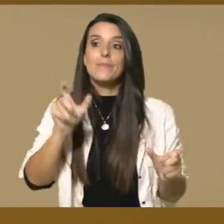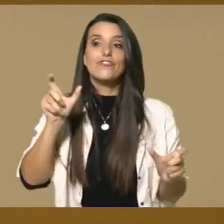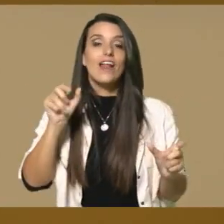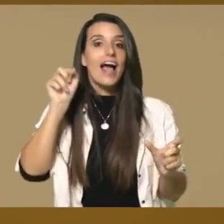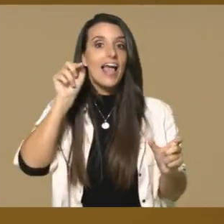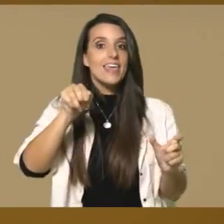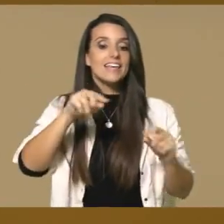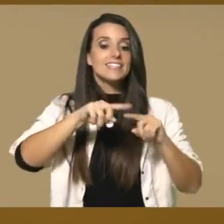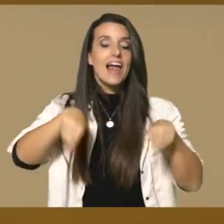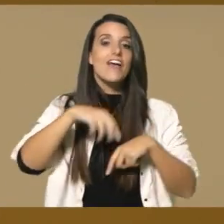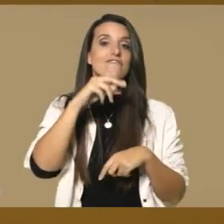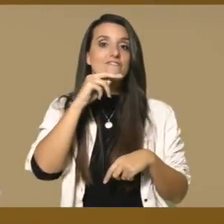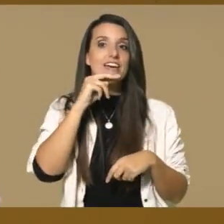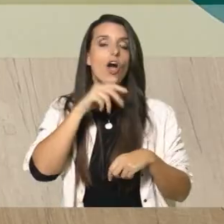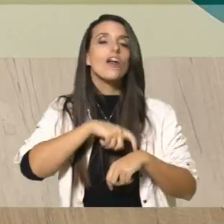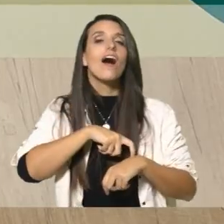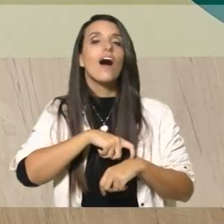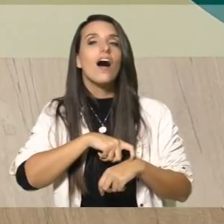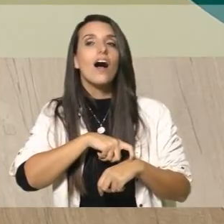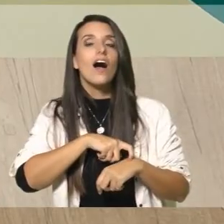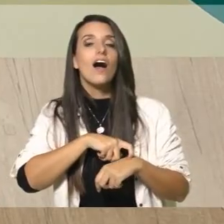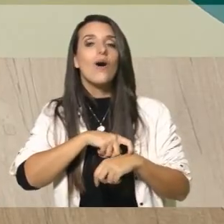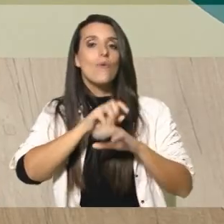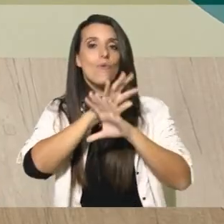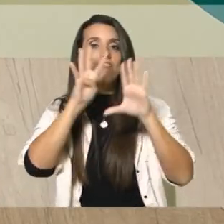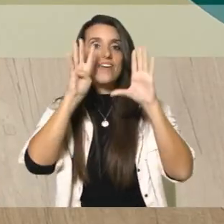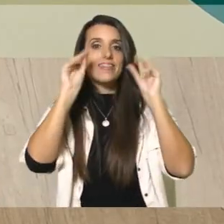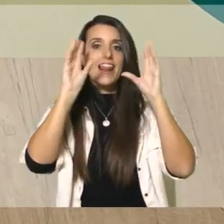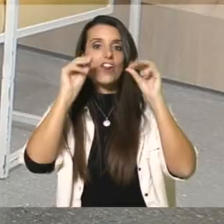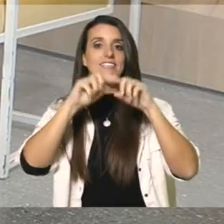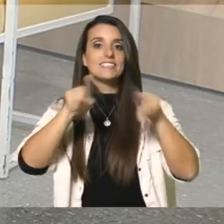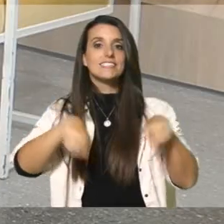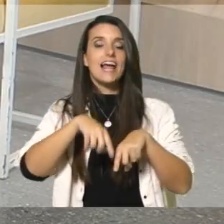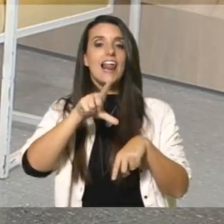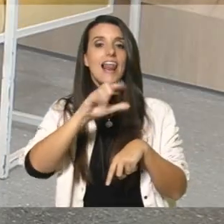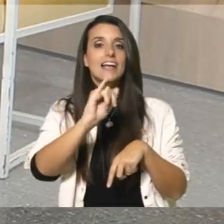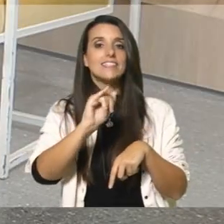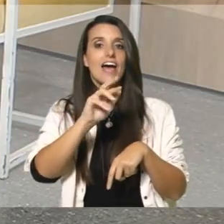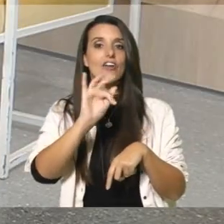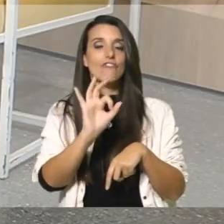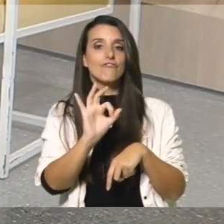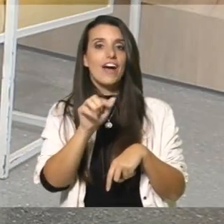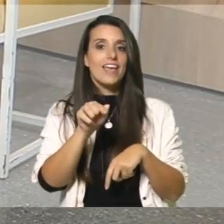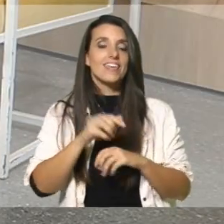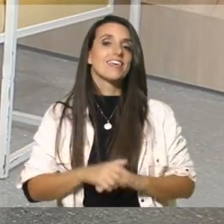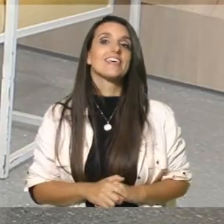allí, este viernes, ¿a qué hora? 21 horas, a Sala Lázarov. A las 21 horas. Resilientes en la Sala